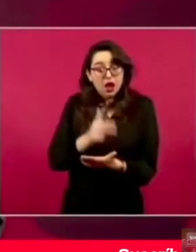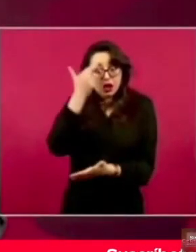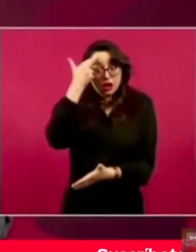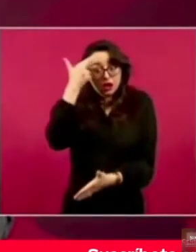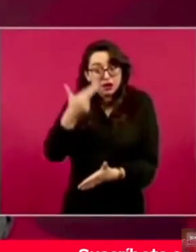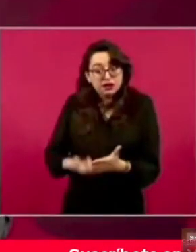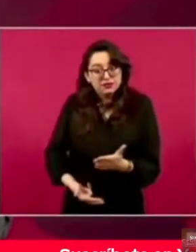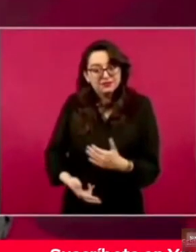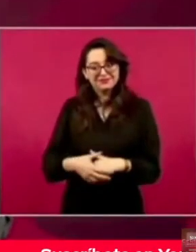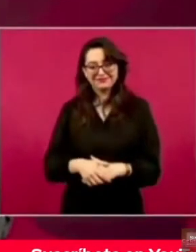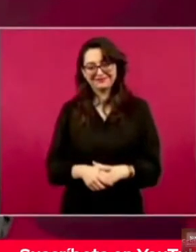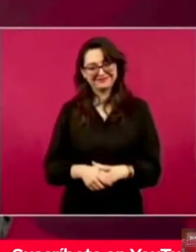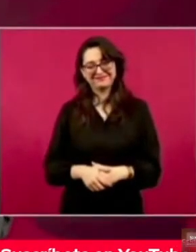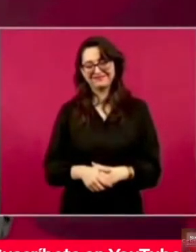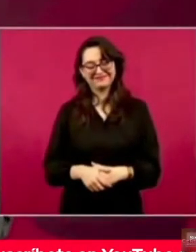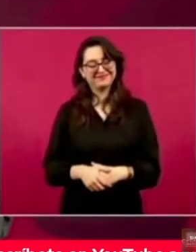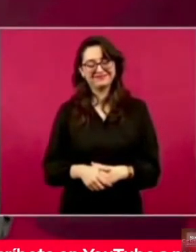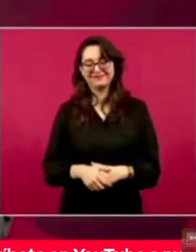trabajo de inteligencia